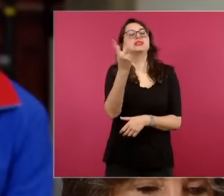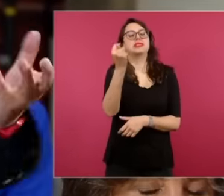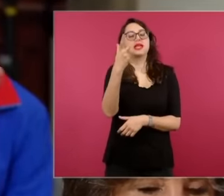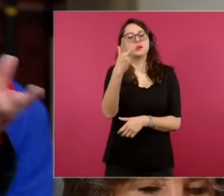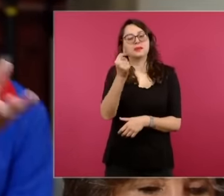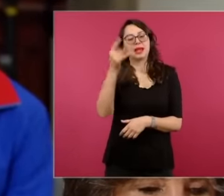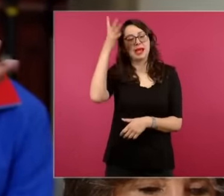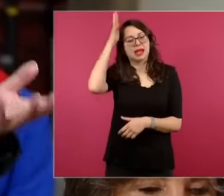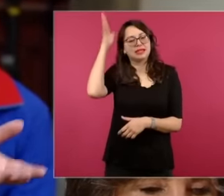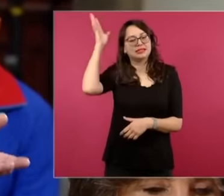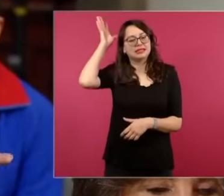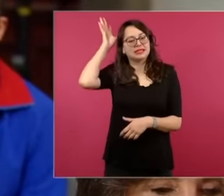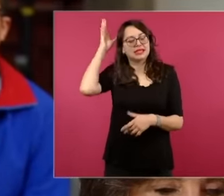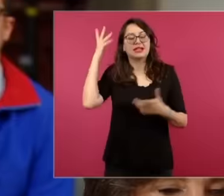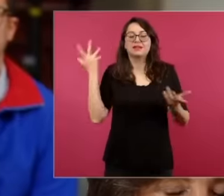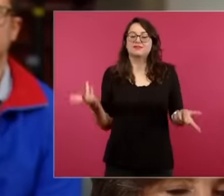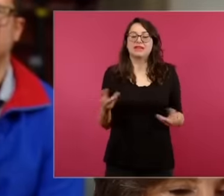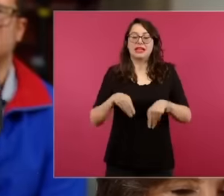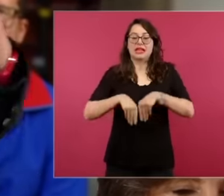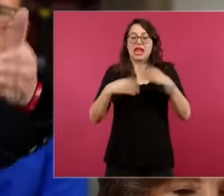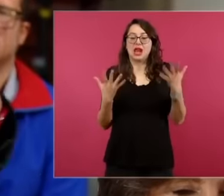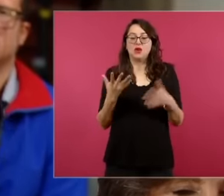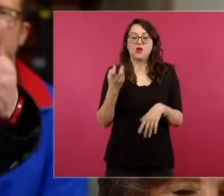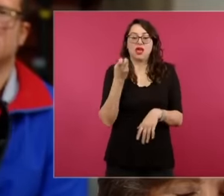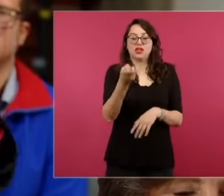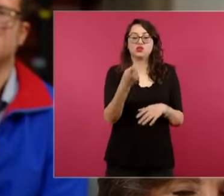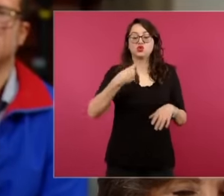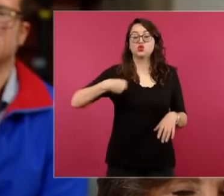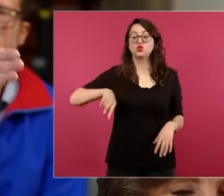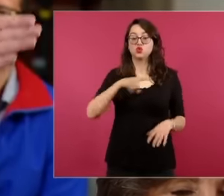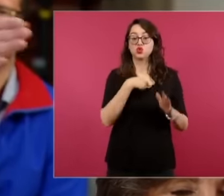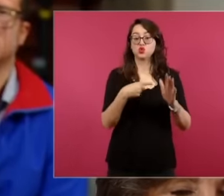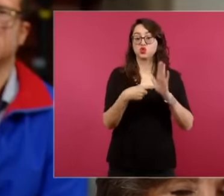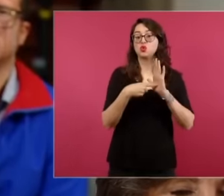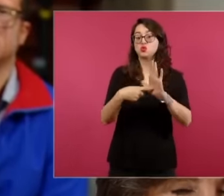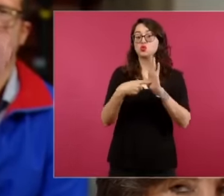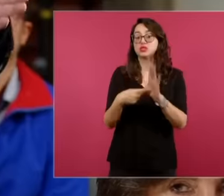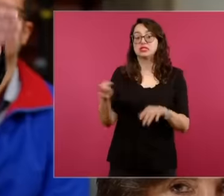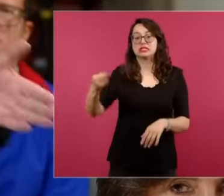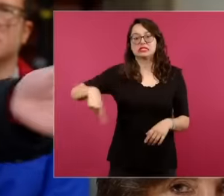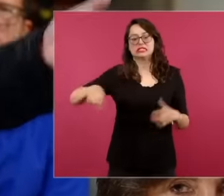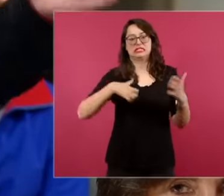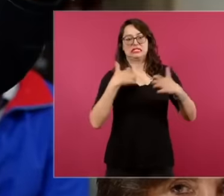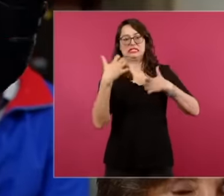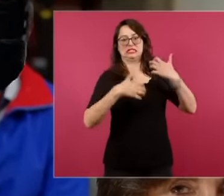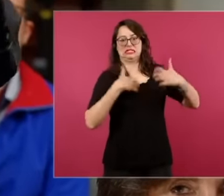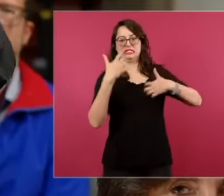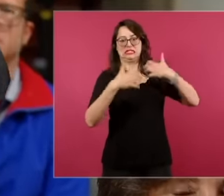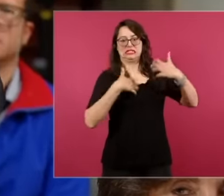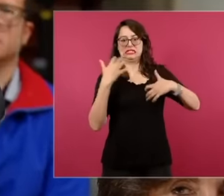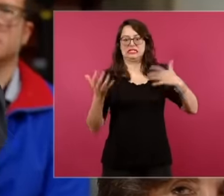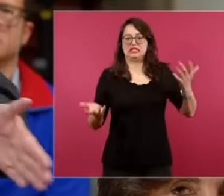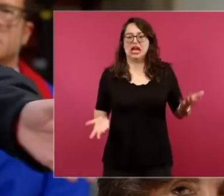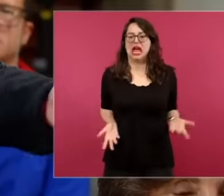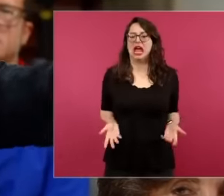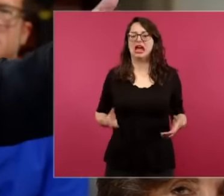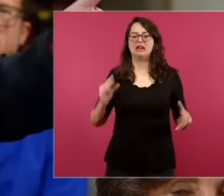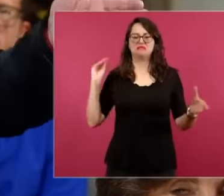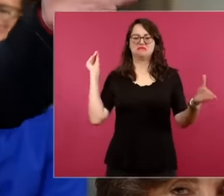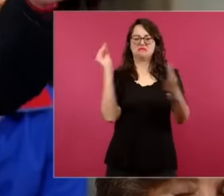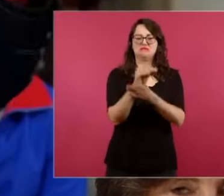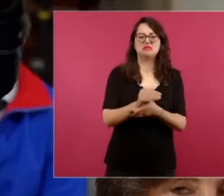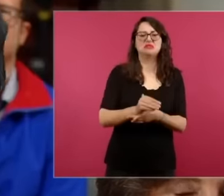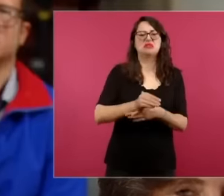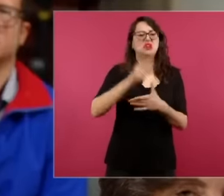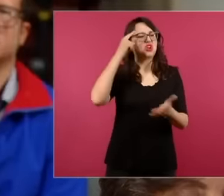esto fricciona mucho para ellos, ¿no? Pero al final de cuentas es un actuar. No le creas a López-Gatell,